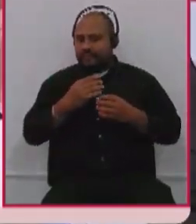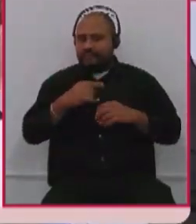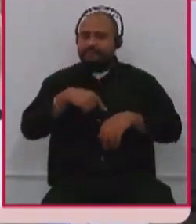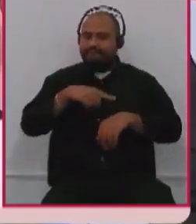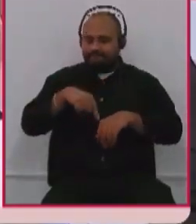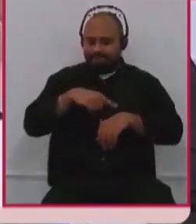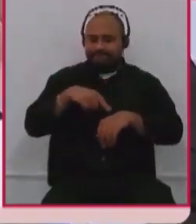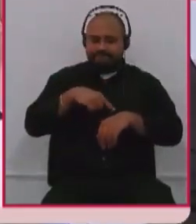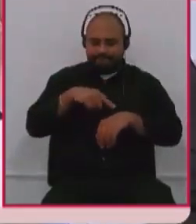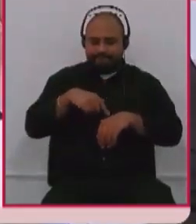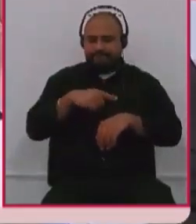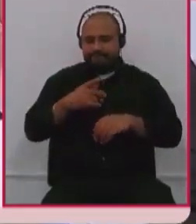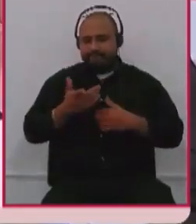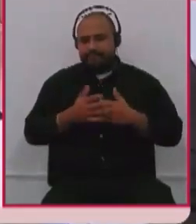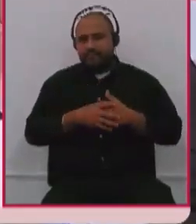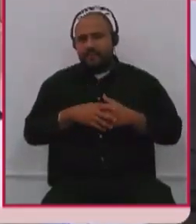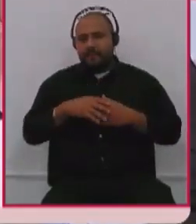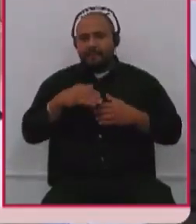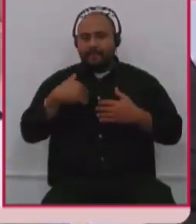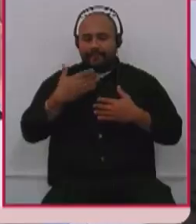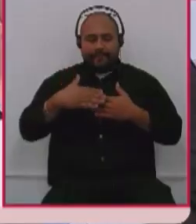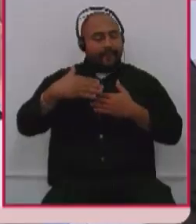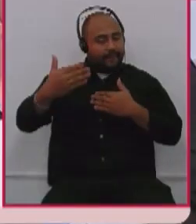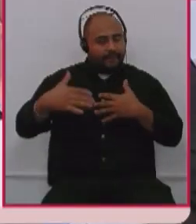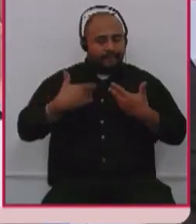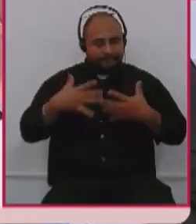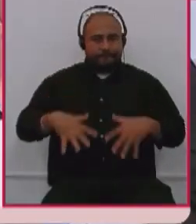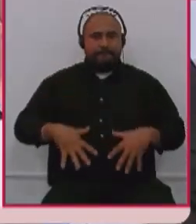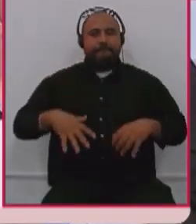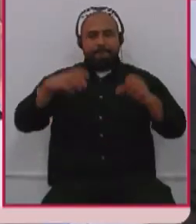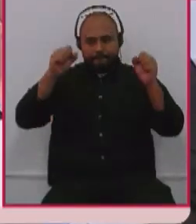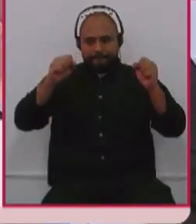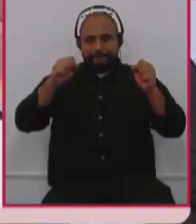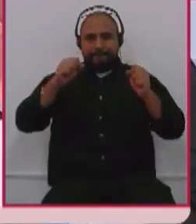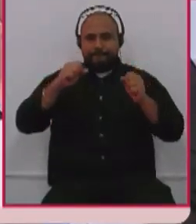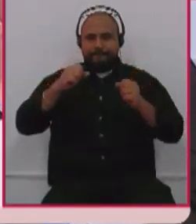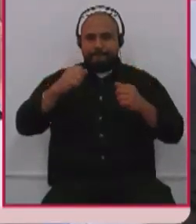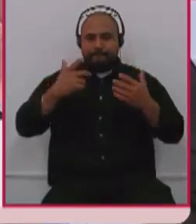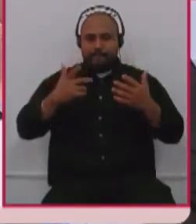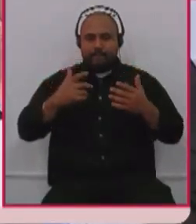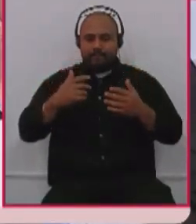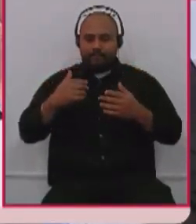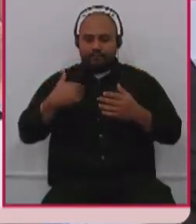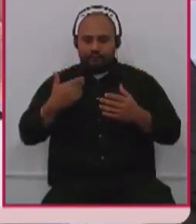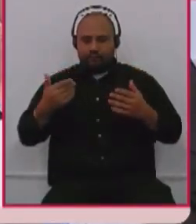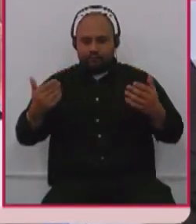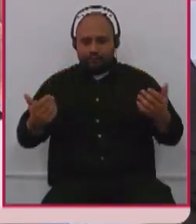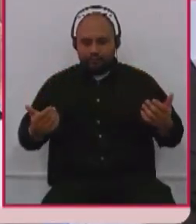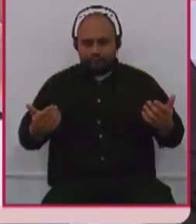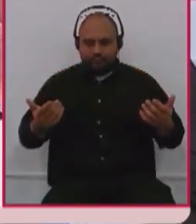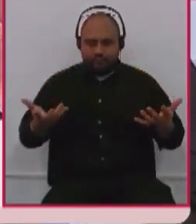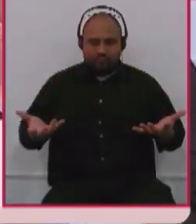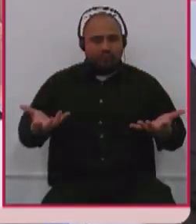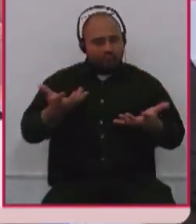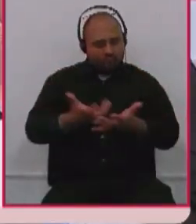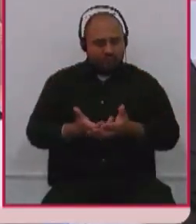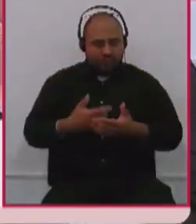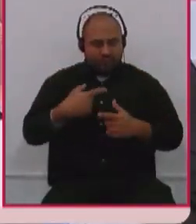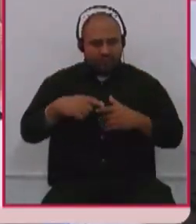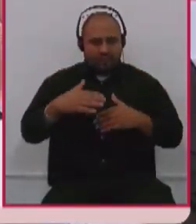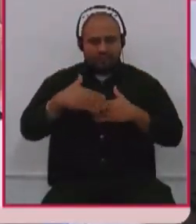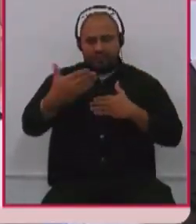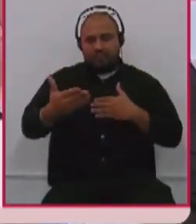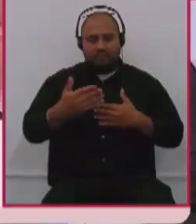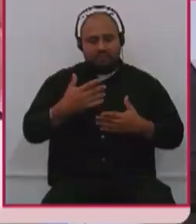va a seguir con esta recuperación secundaria, ¿no? Sea a través de lixiviación o inyección, ¿no? Eso se va a dar. En la